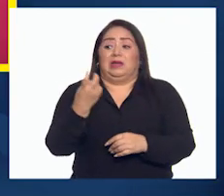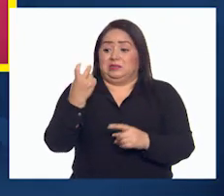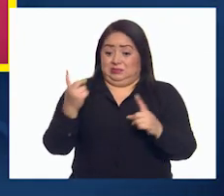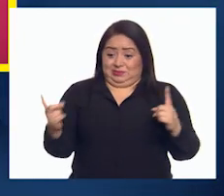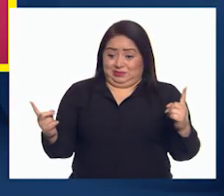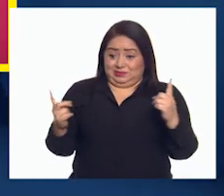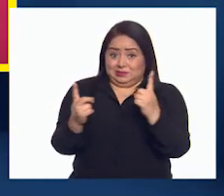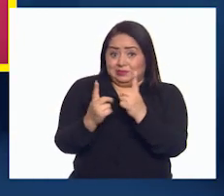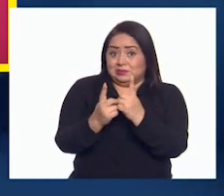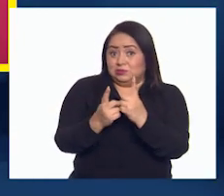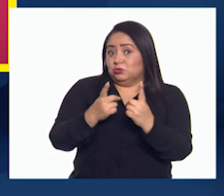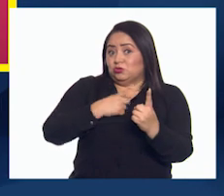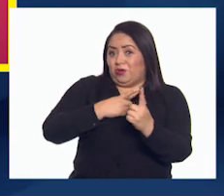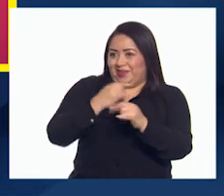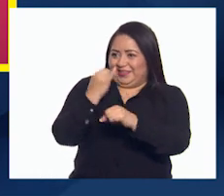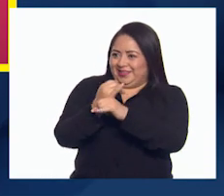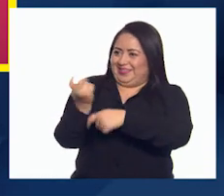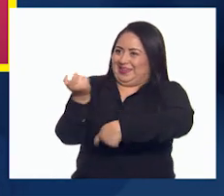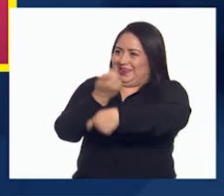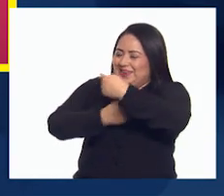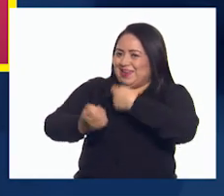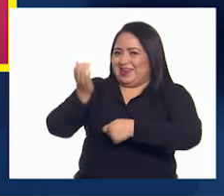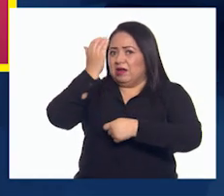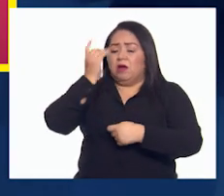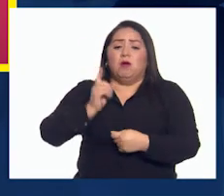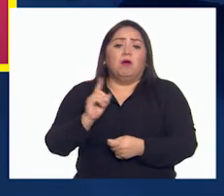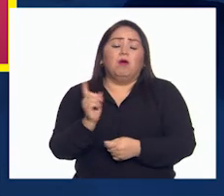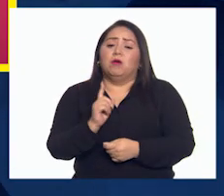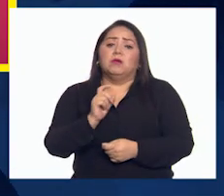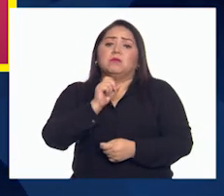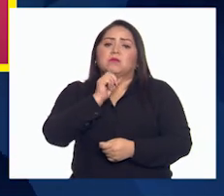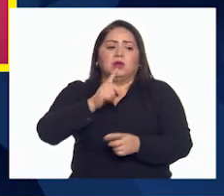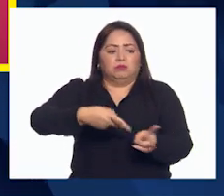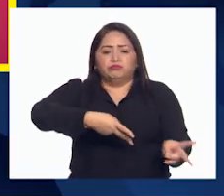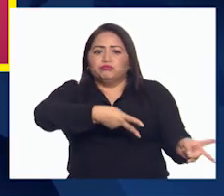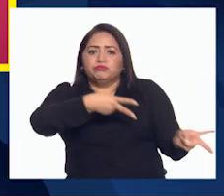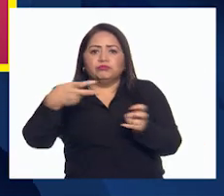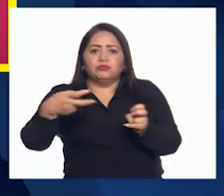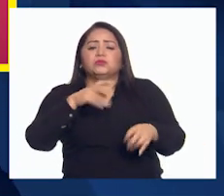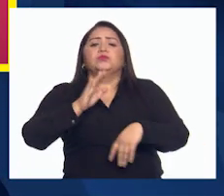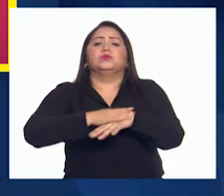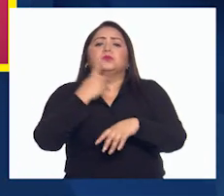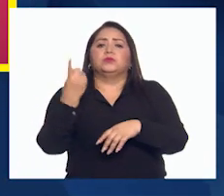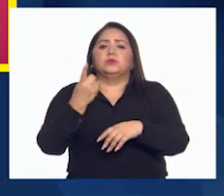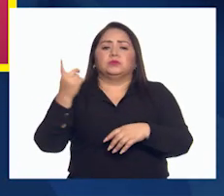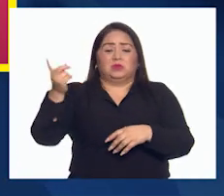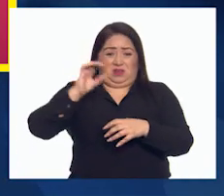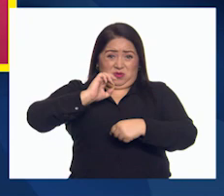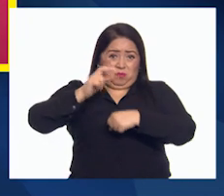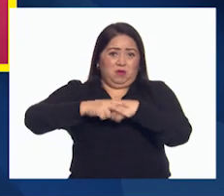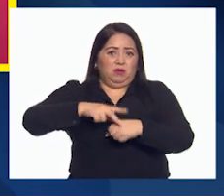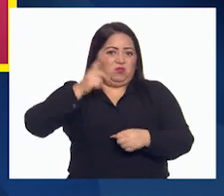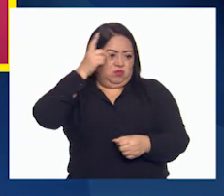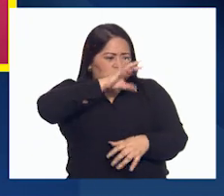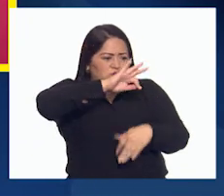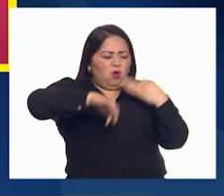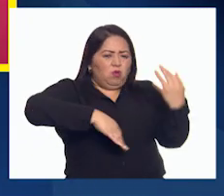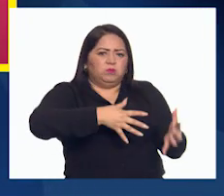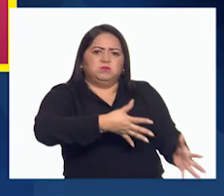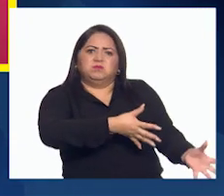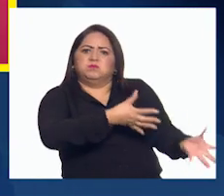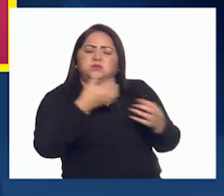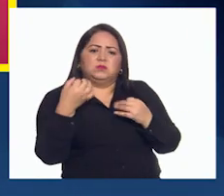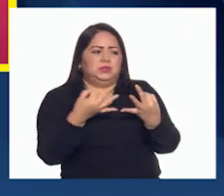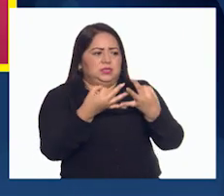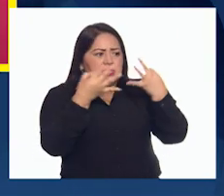encuentro no fue solamente de intercambio y de conocimiento, también fue de despojo, pues los europeos se apropiaron no solamente de los recursos y